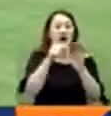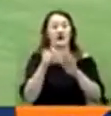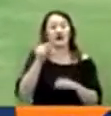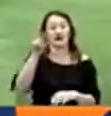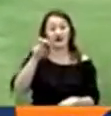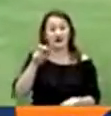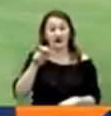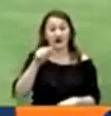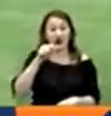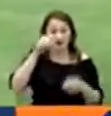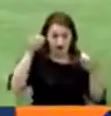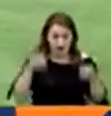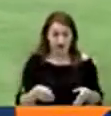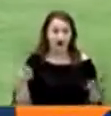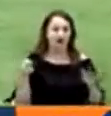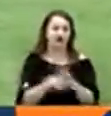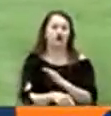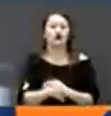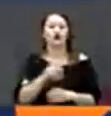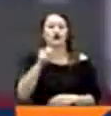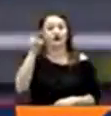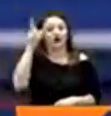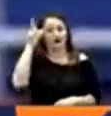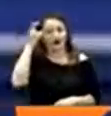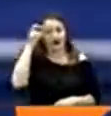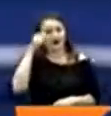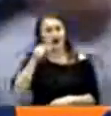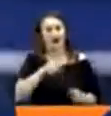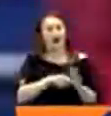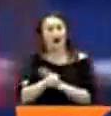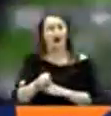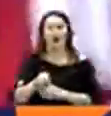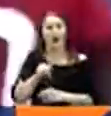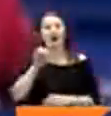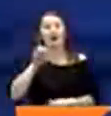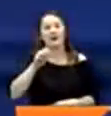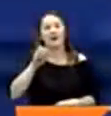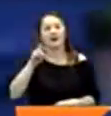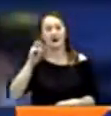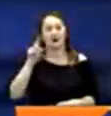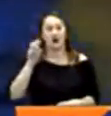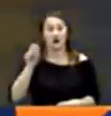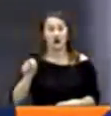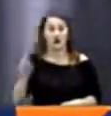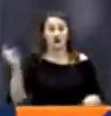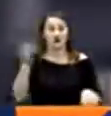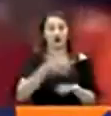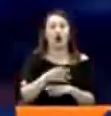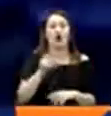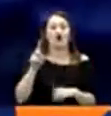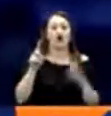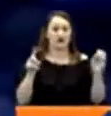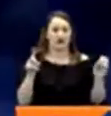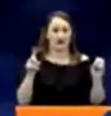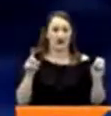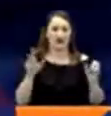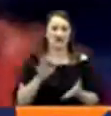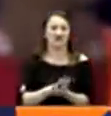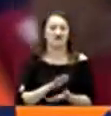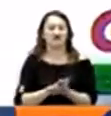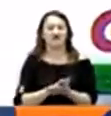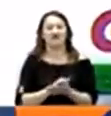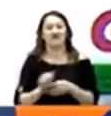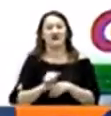este de Emerson Batalla por fin tuvo destino de gol. Para el triunfo americano 1-0 y tranquilidad de la hinchada y de su entrenador. Es